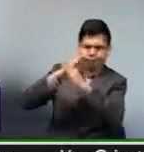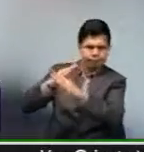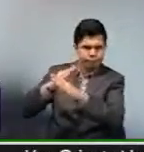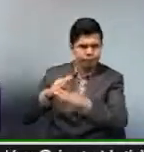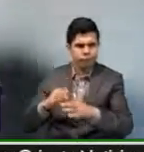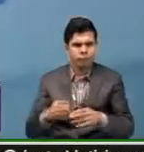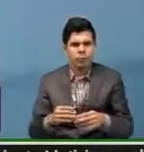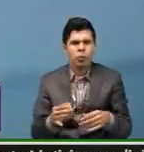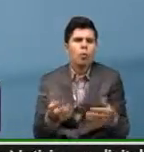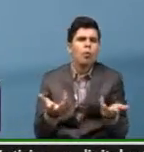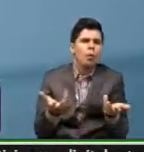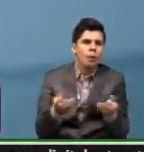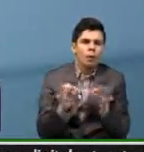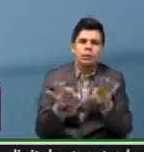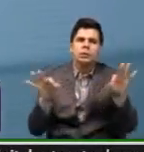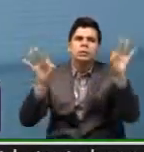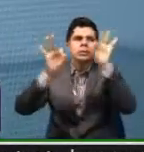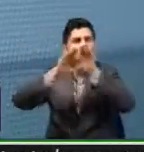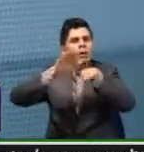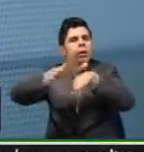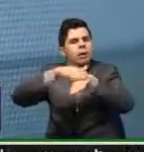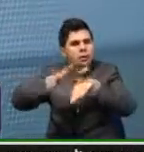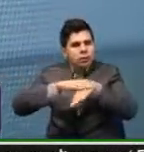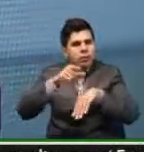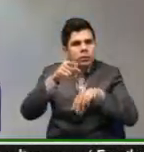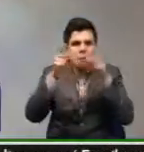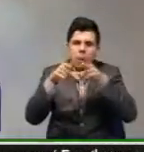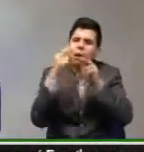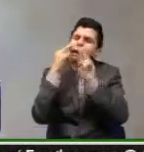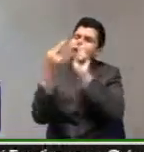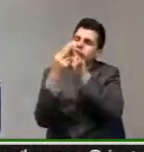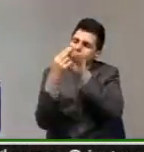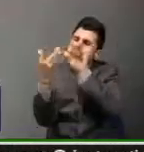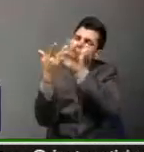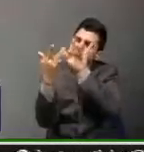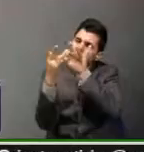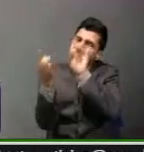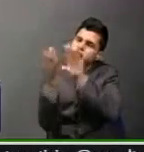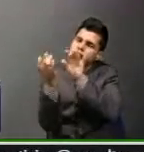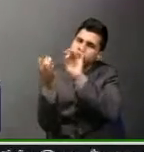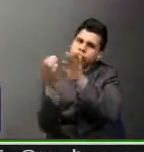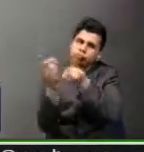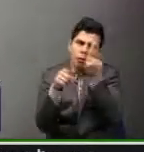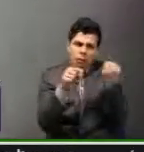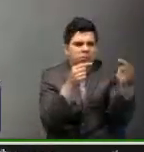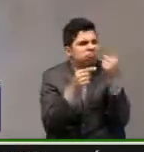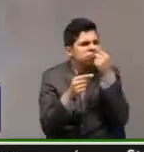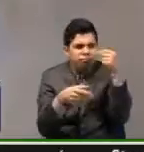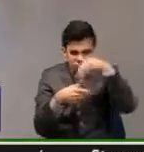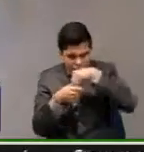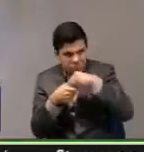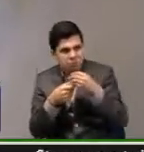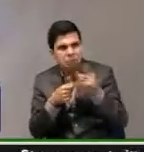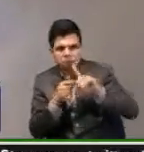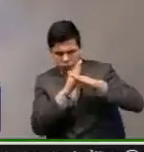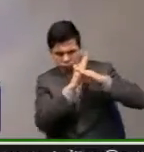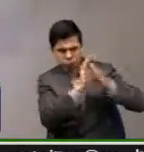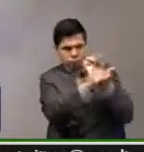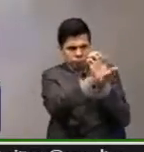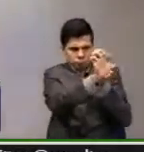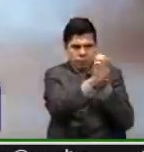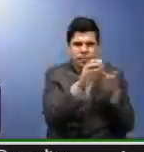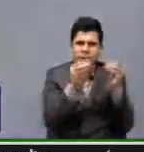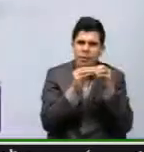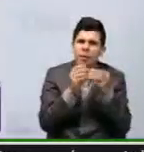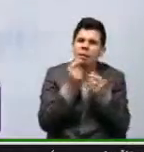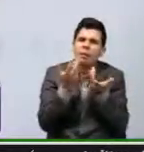Para prevenir el ciberbullying es importante comunicarse únicamente con personas conocidas y restringirle a las demás el acceso a su información personal, seguir las